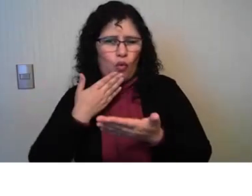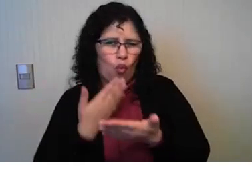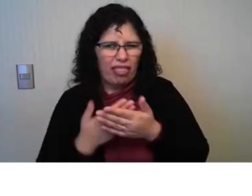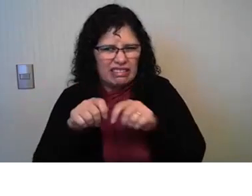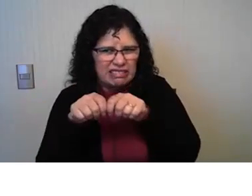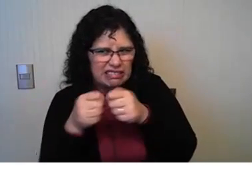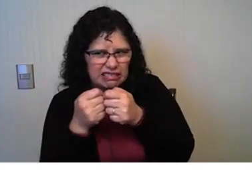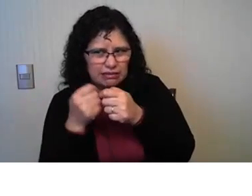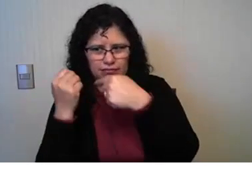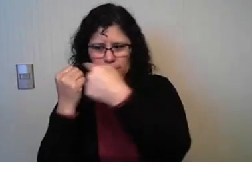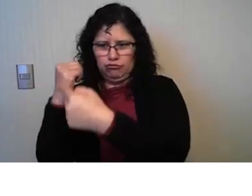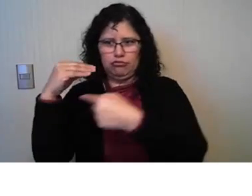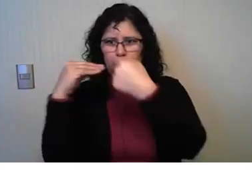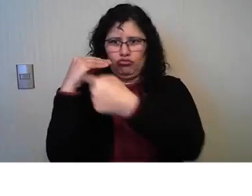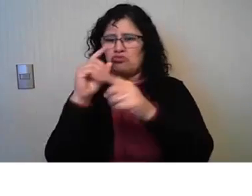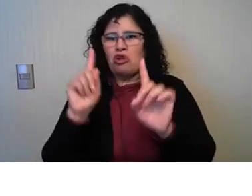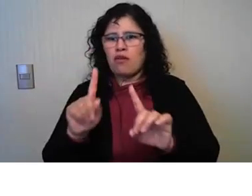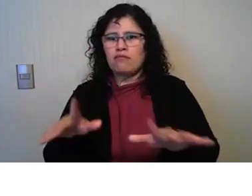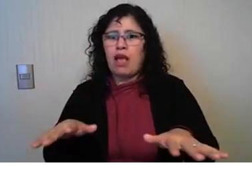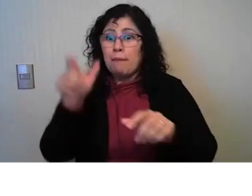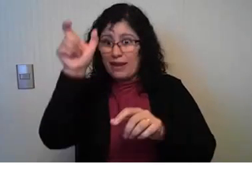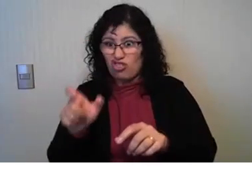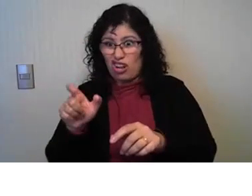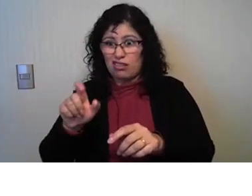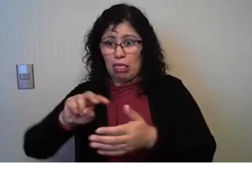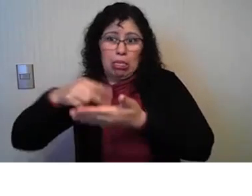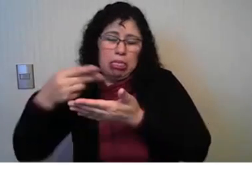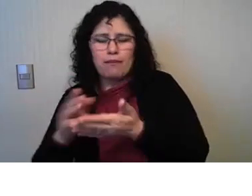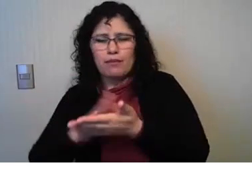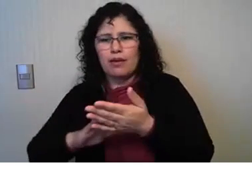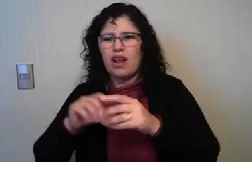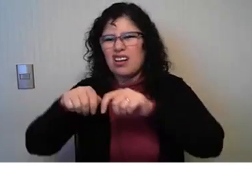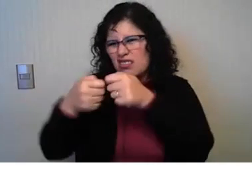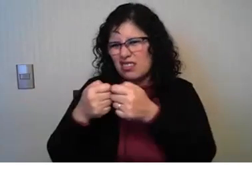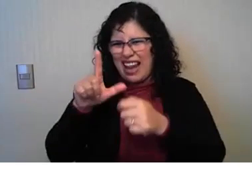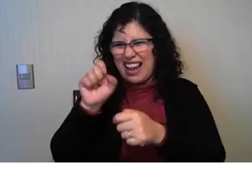una parálisis, ¿ya? Su alteración no provoca parálisis,